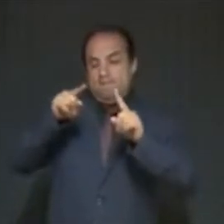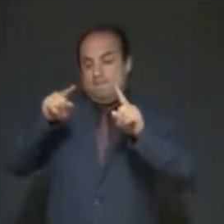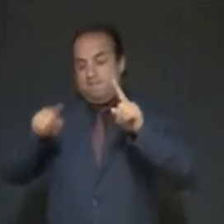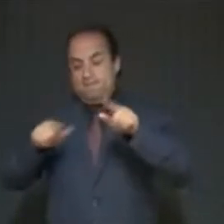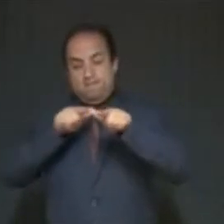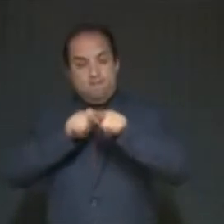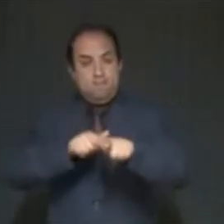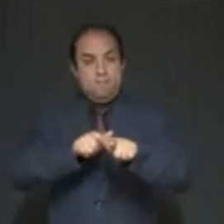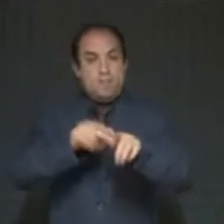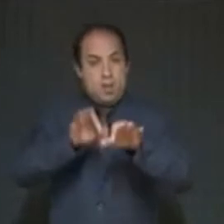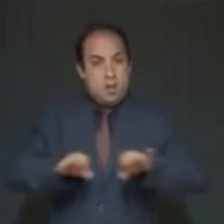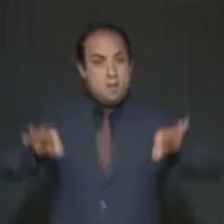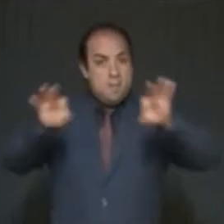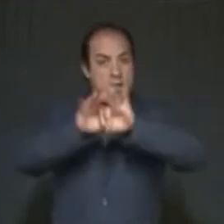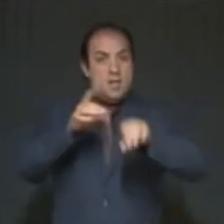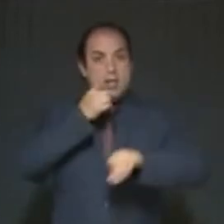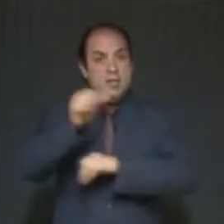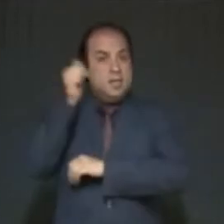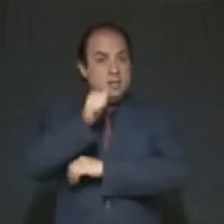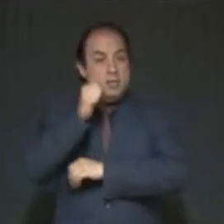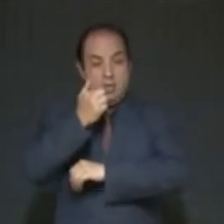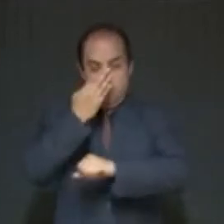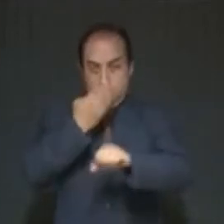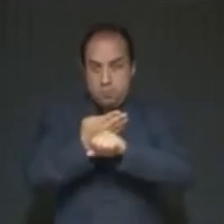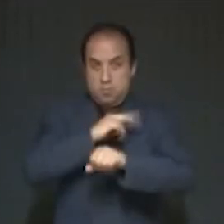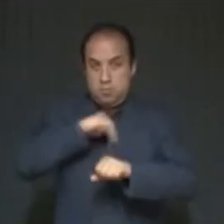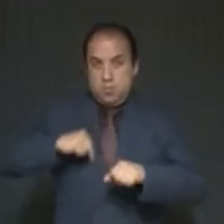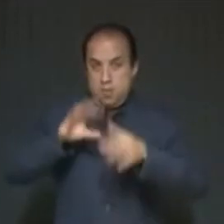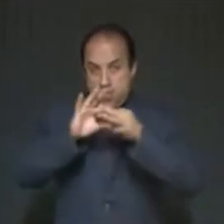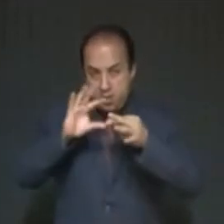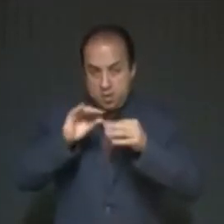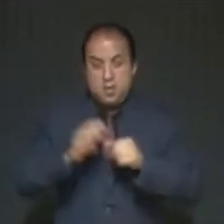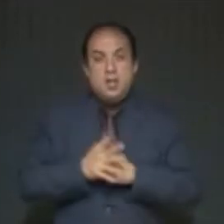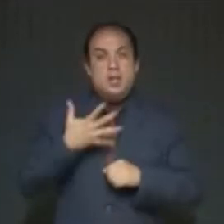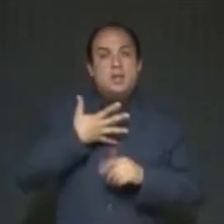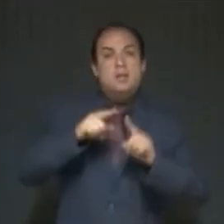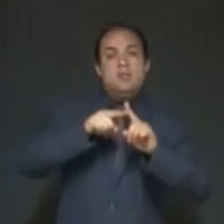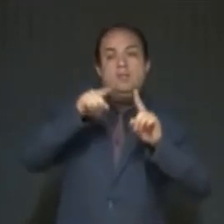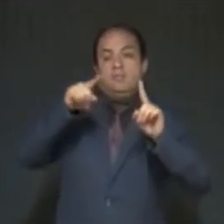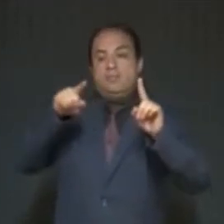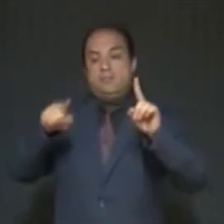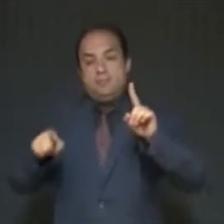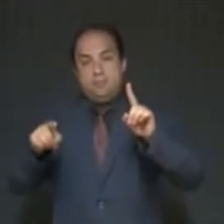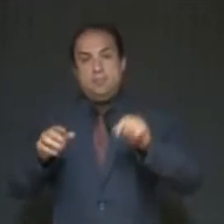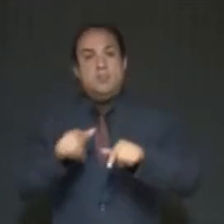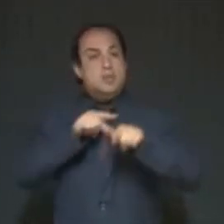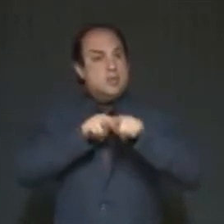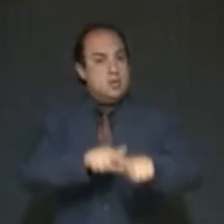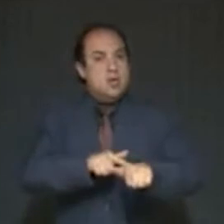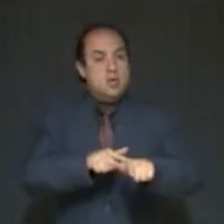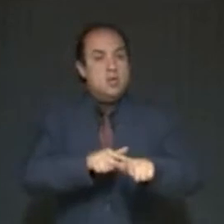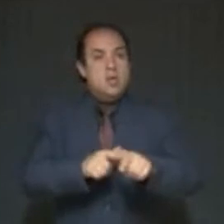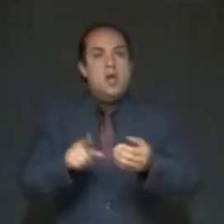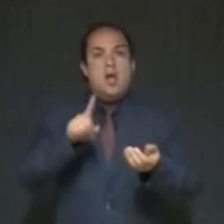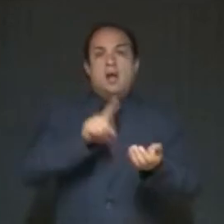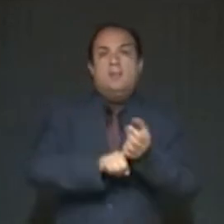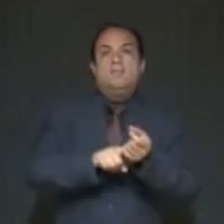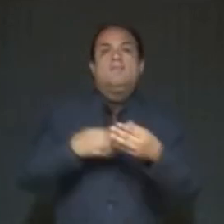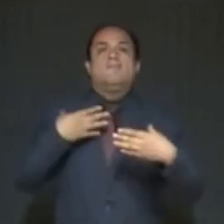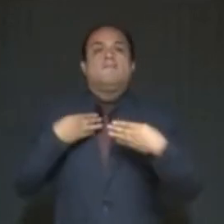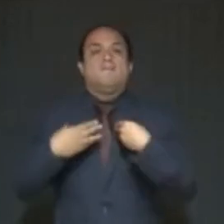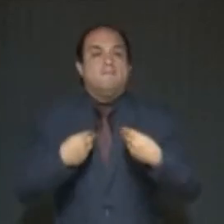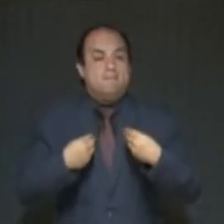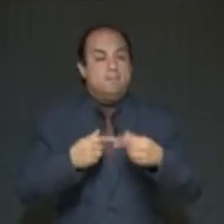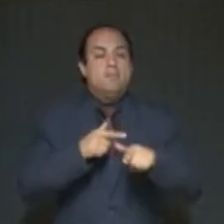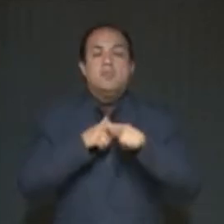siempre tenemos la responsabilidad de decirlo, aún con esta tendencia a la baja, seguimos estando dentro de una pandemia, seguimos estando dentro